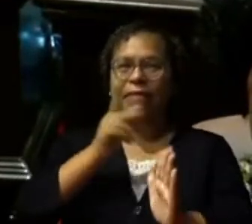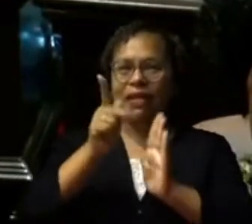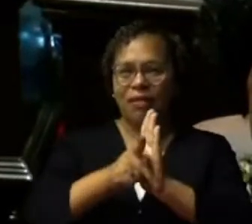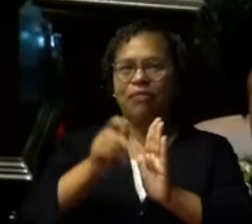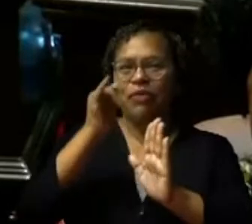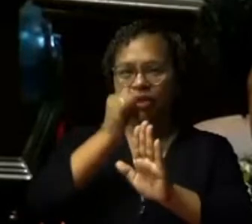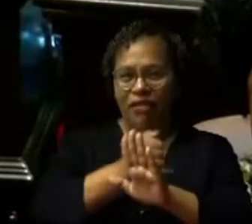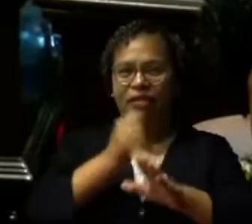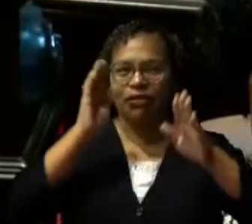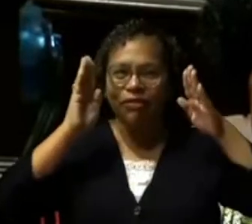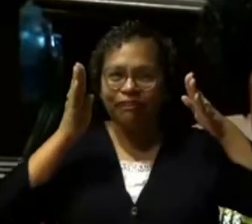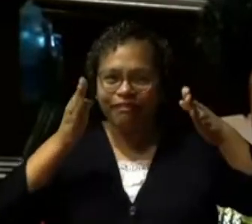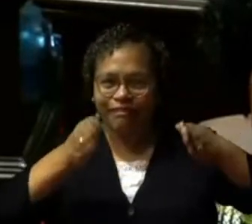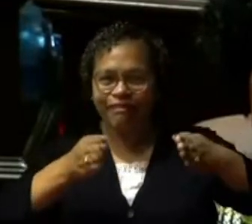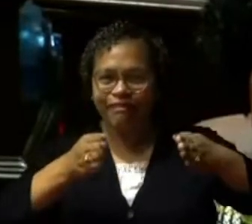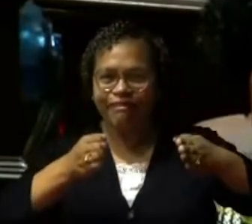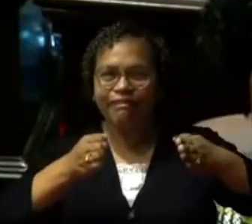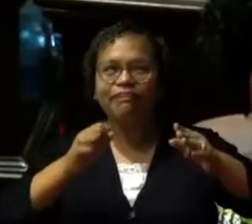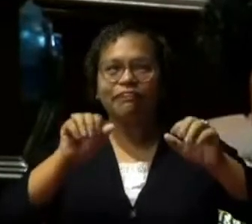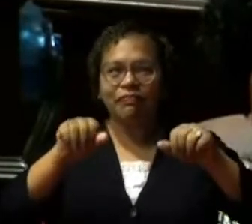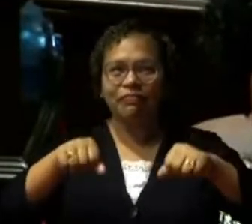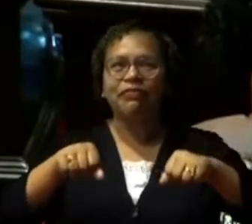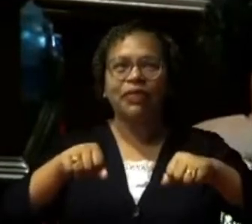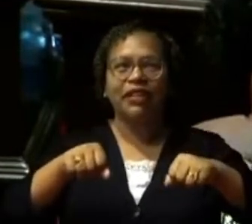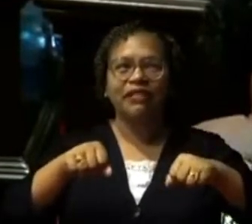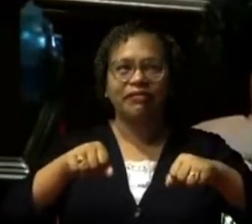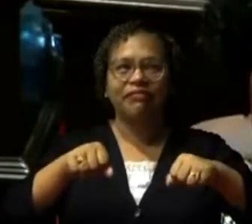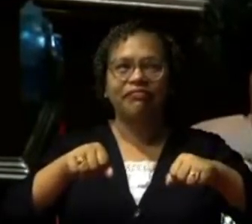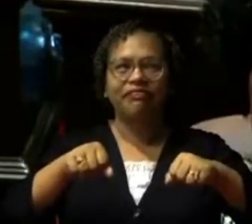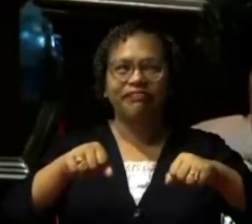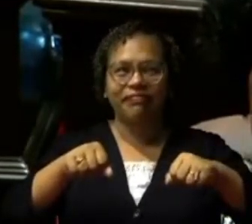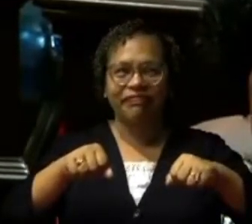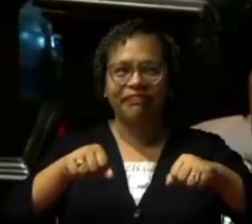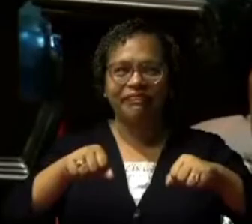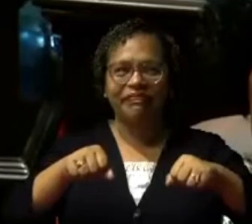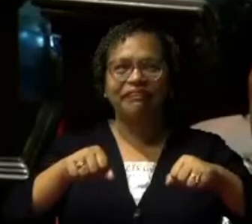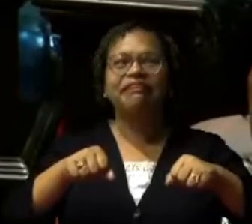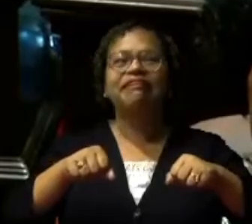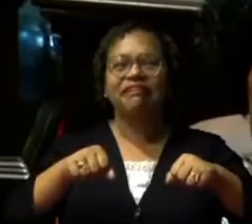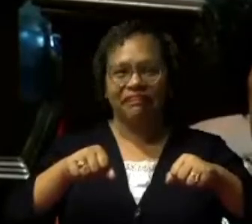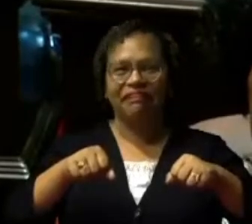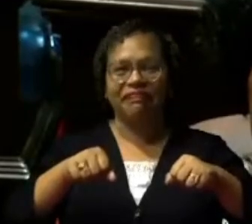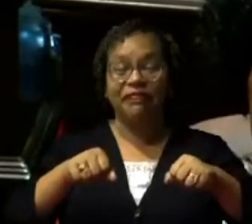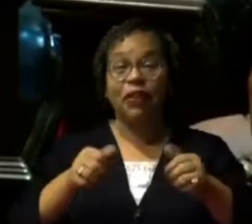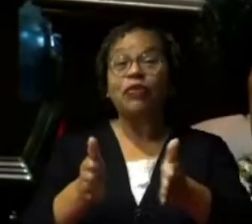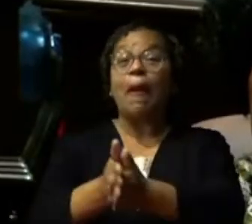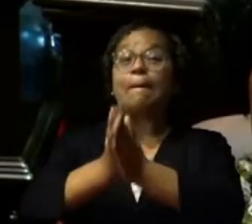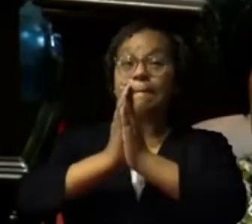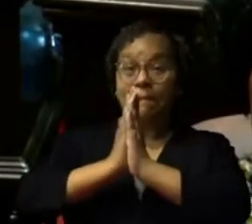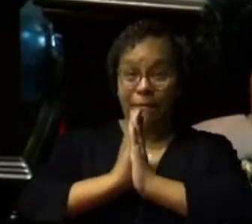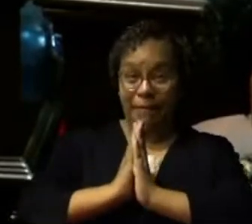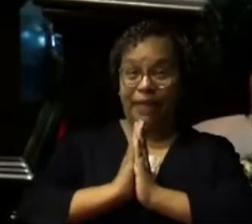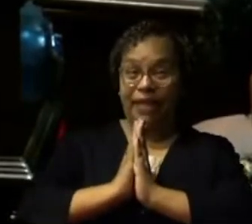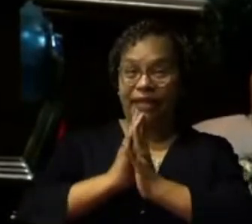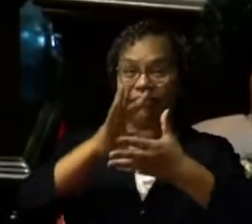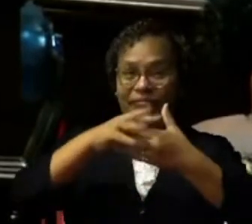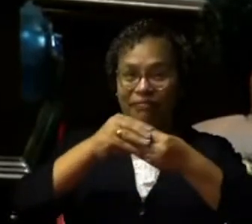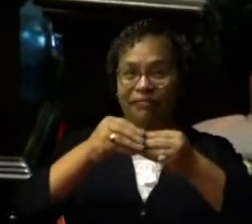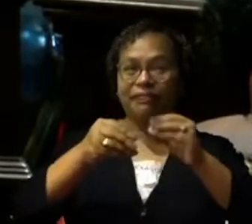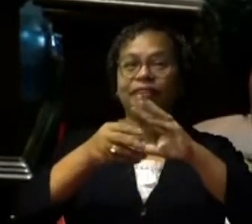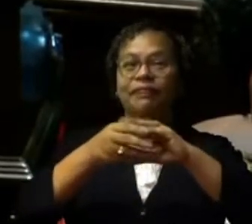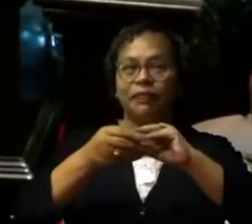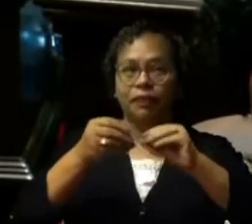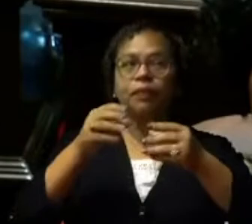momento. Y pido, entonces estamos en el orden para hablar y hacer uso de la palabra. Presidente, he pedido